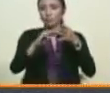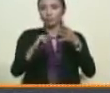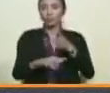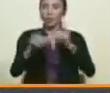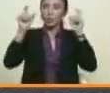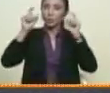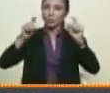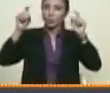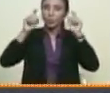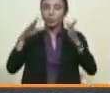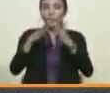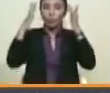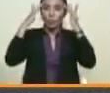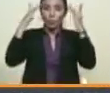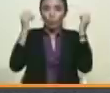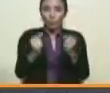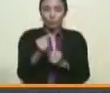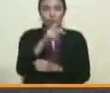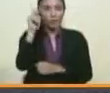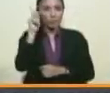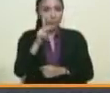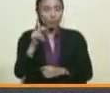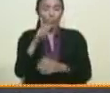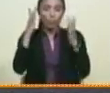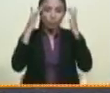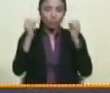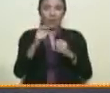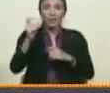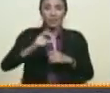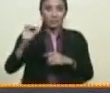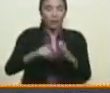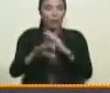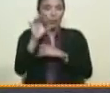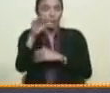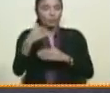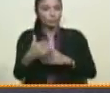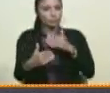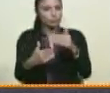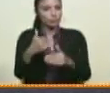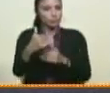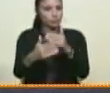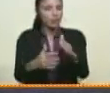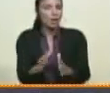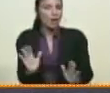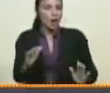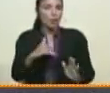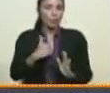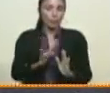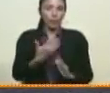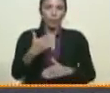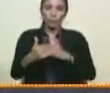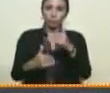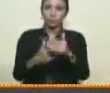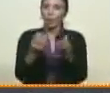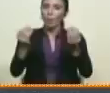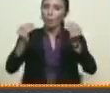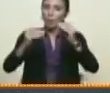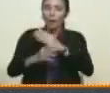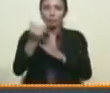especialistas que necesita la zona que necesita el país para poder de alguna manera fortalecer